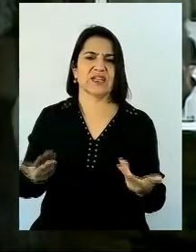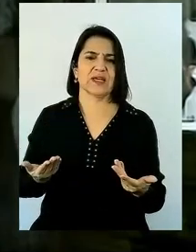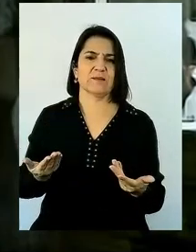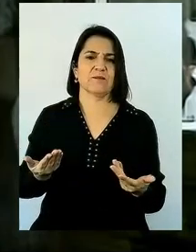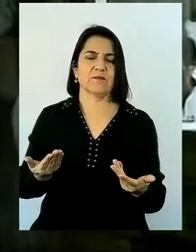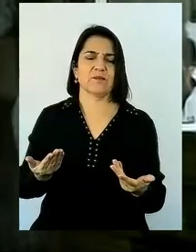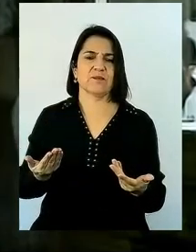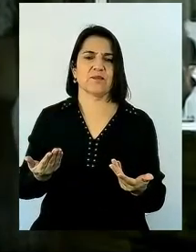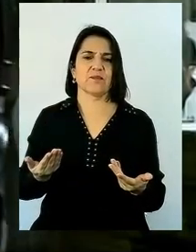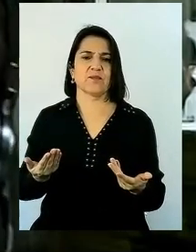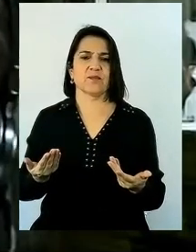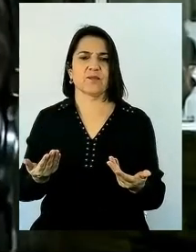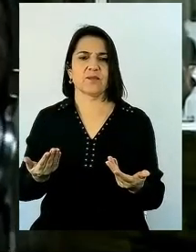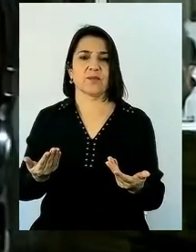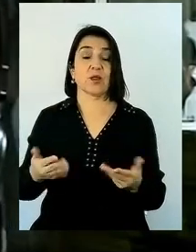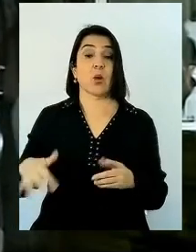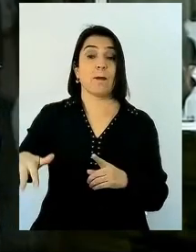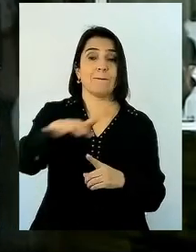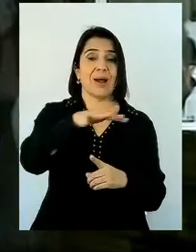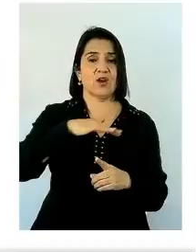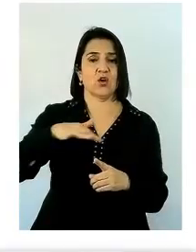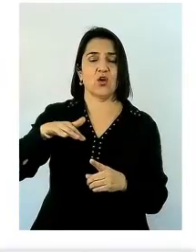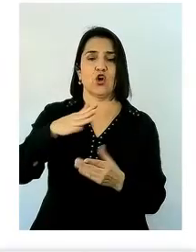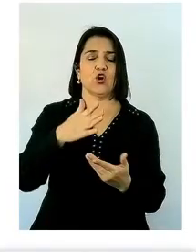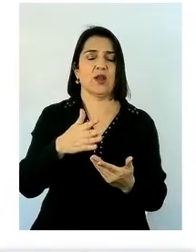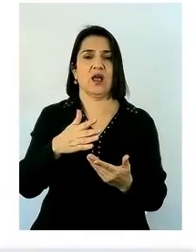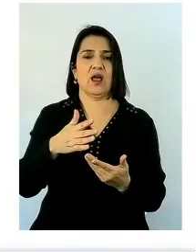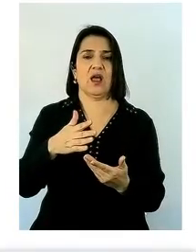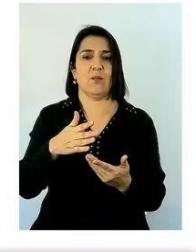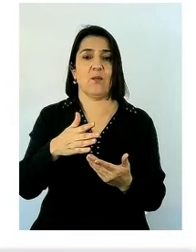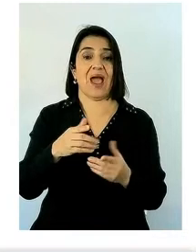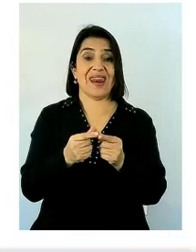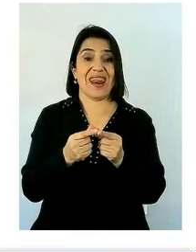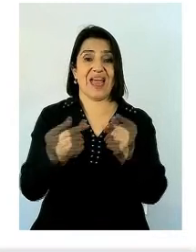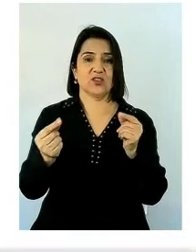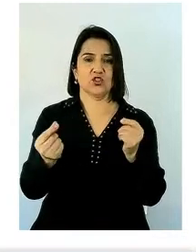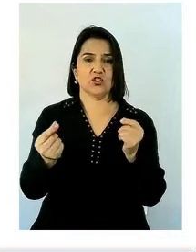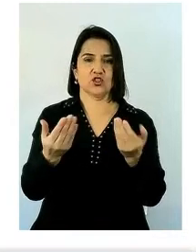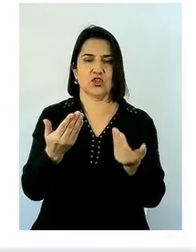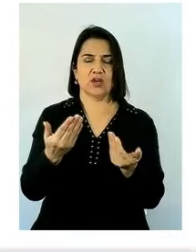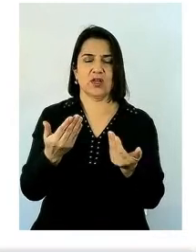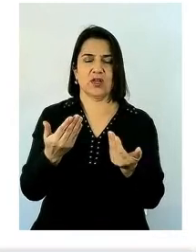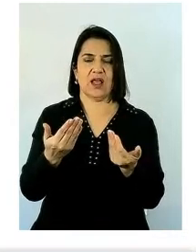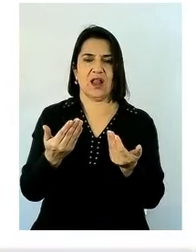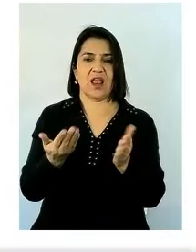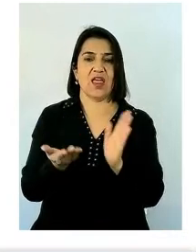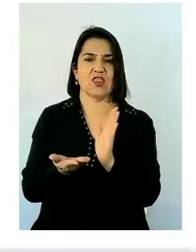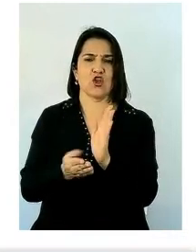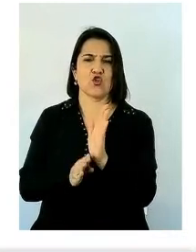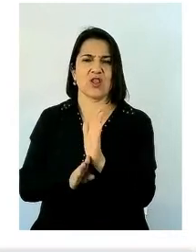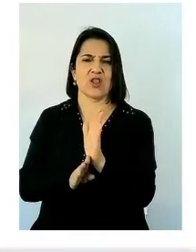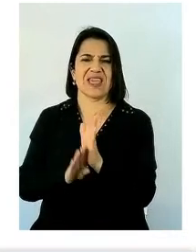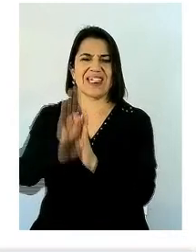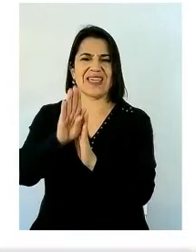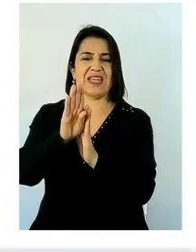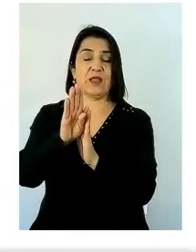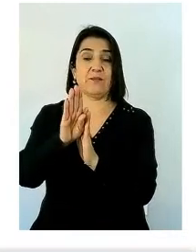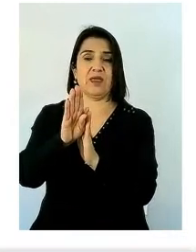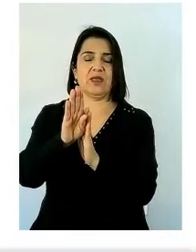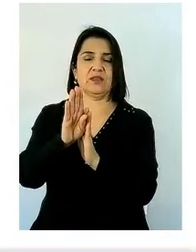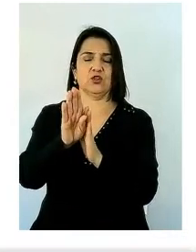un panorama a nivel nacional de un incremento casi exponencial del parque